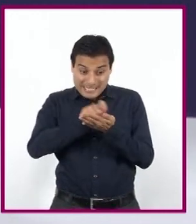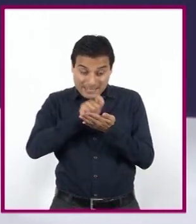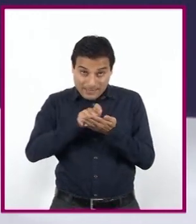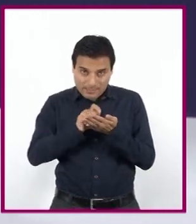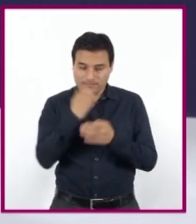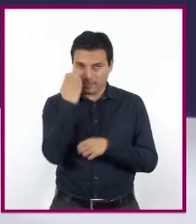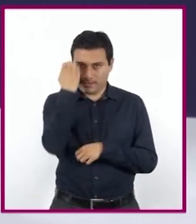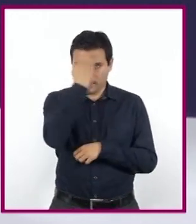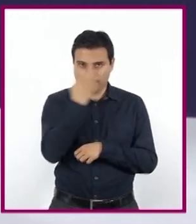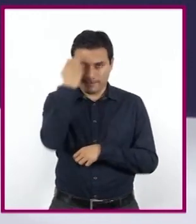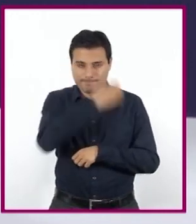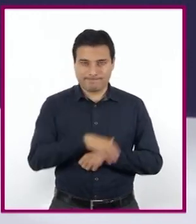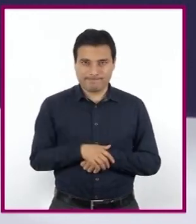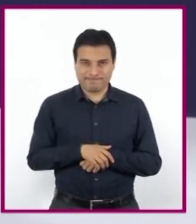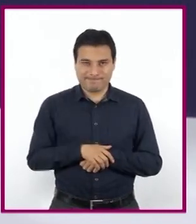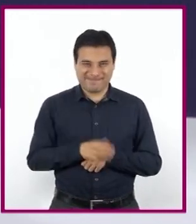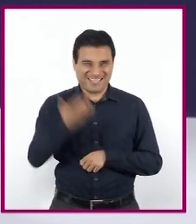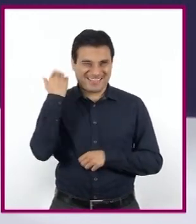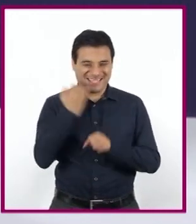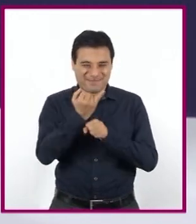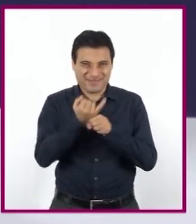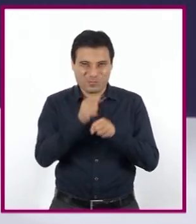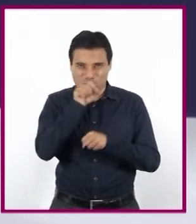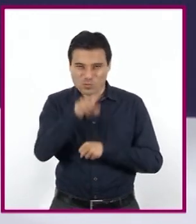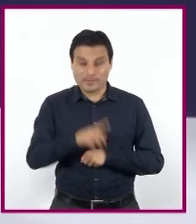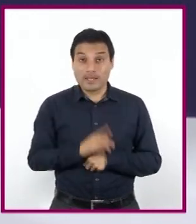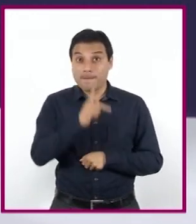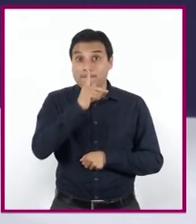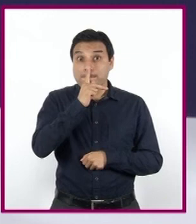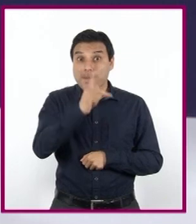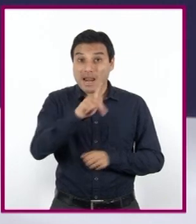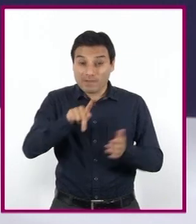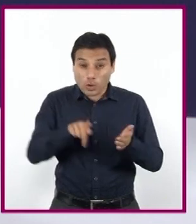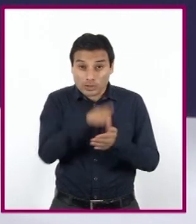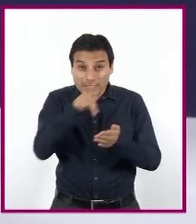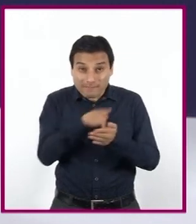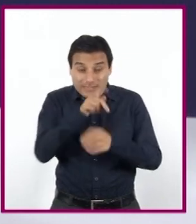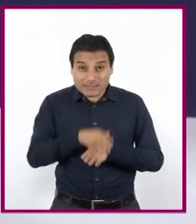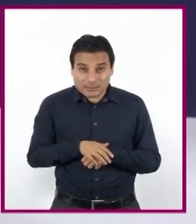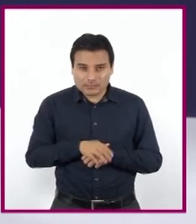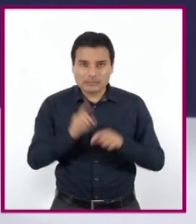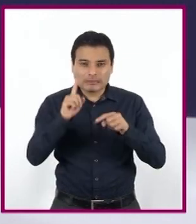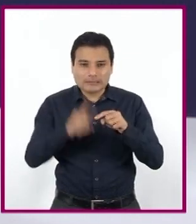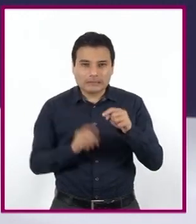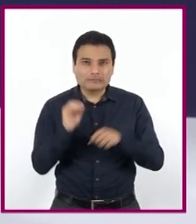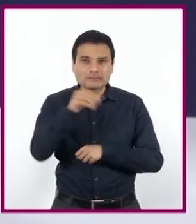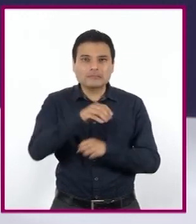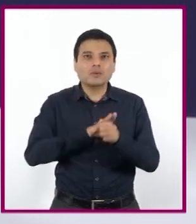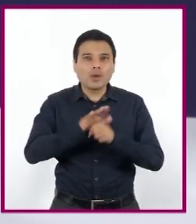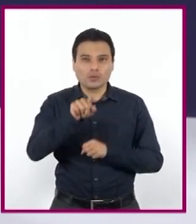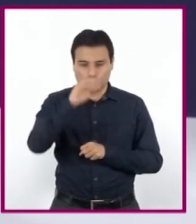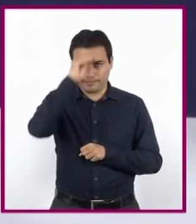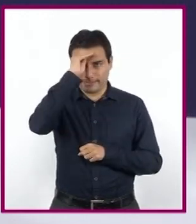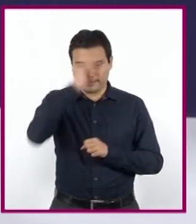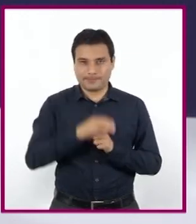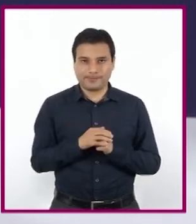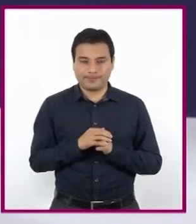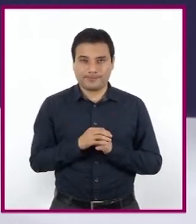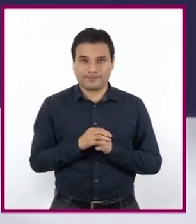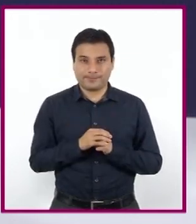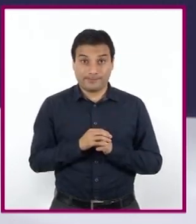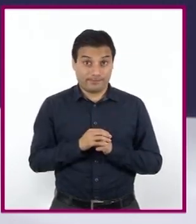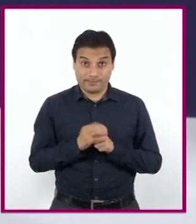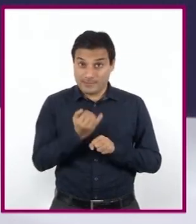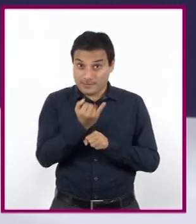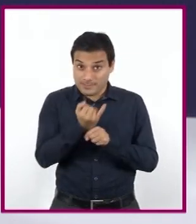su investigación y que valoren qué palabras repiten y qué pronombres pueden usar para evitarlo. Si no tienen a la mano ese